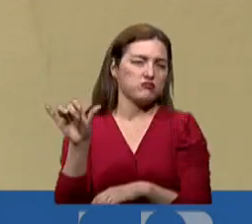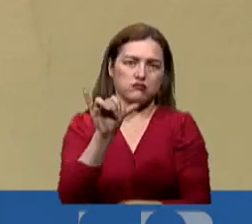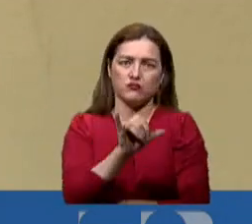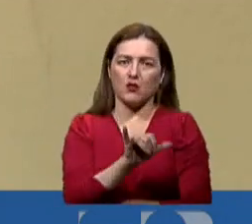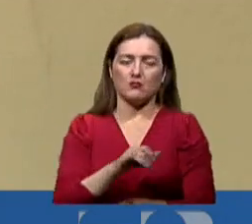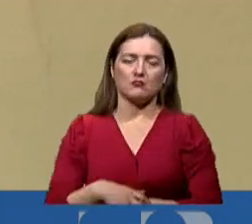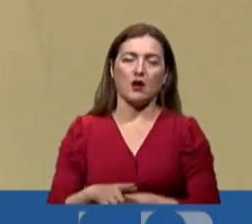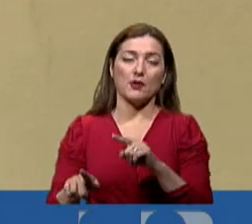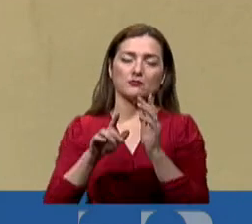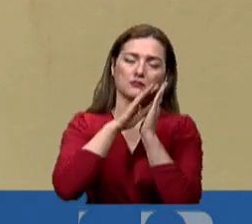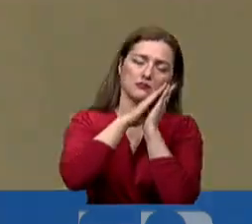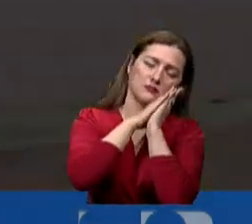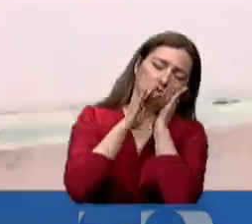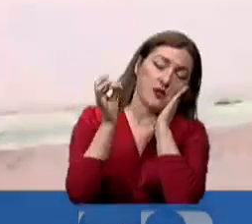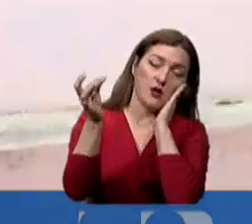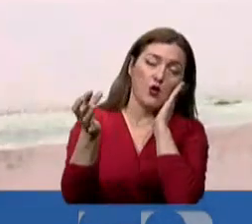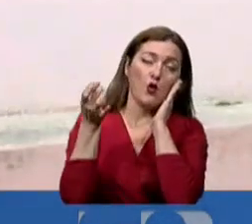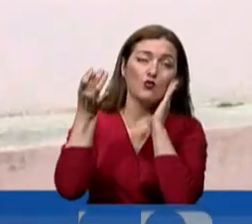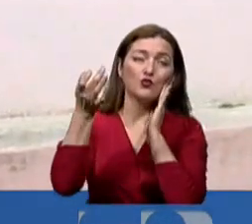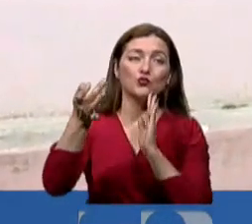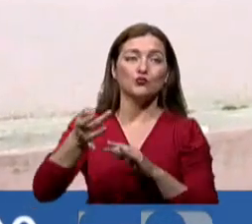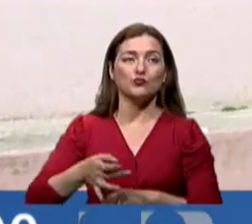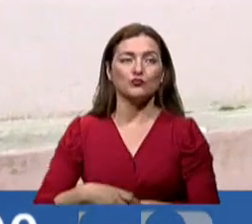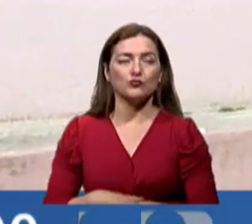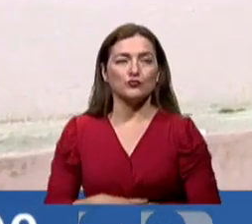dormir igual me sabe doler.